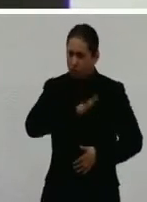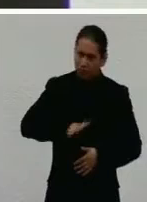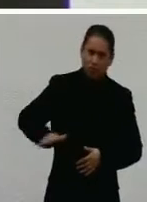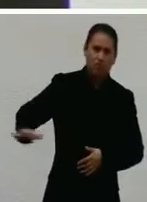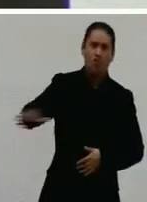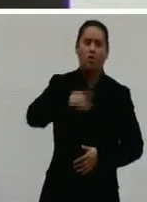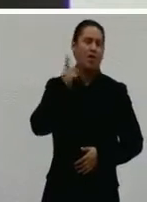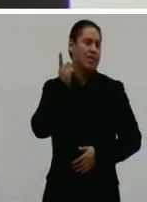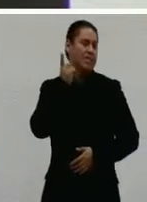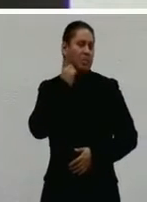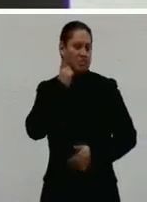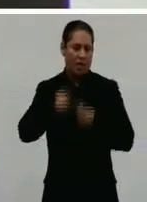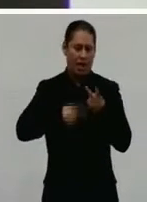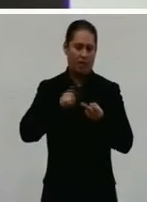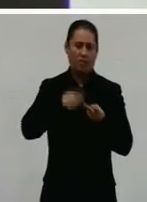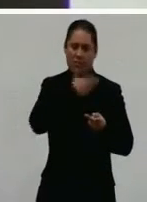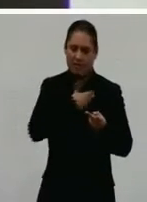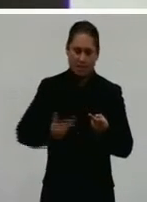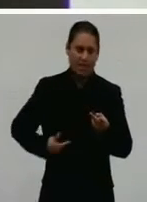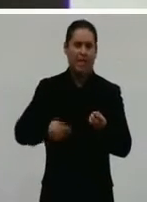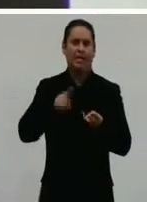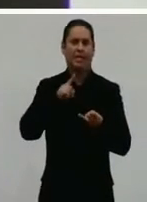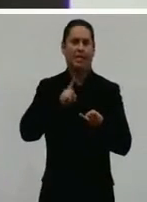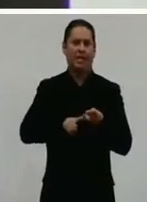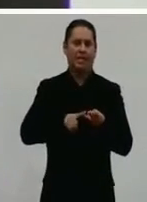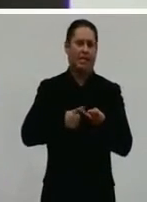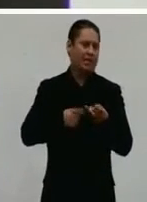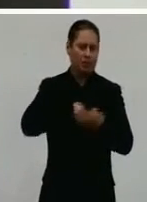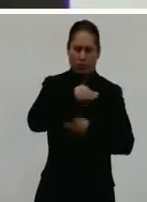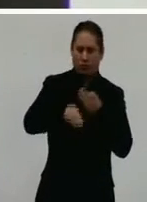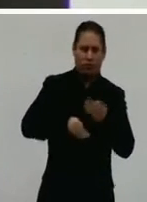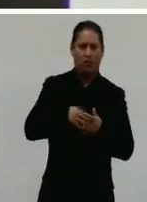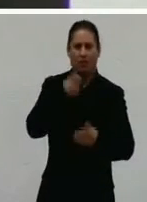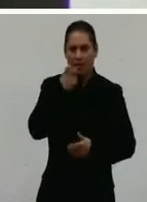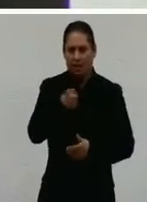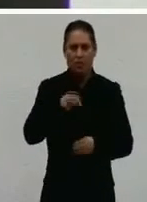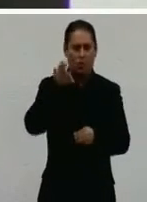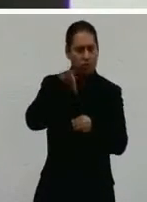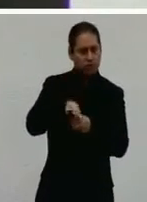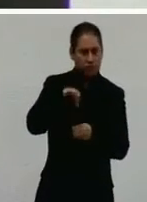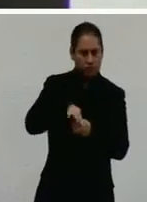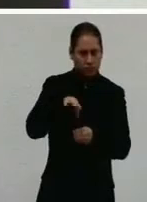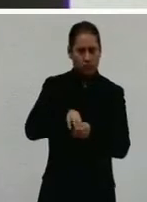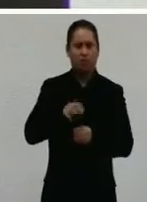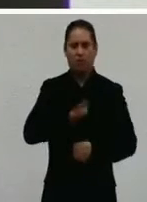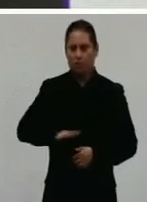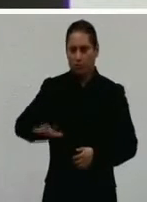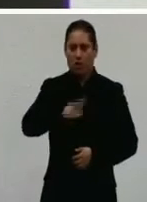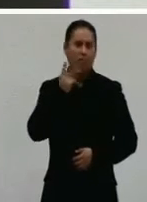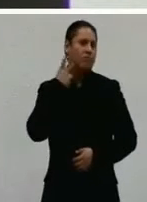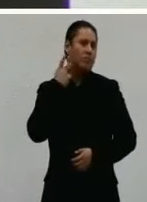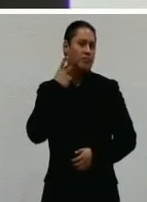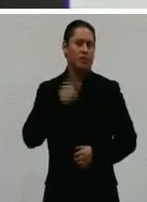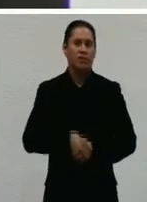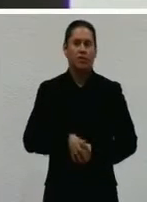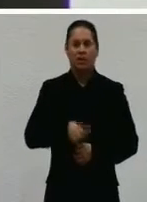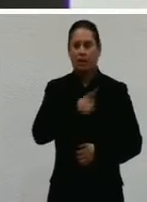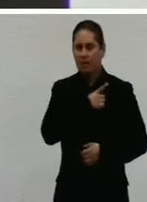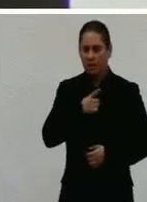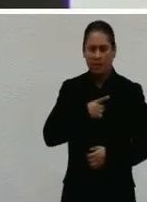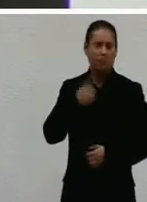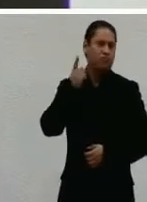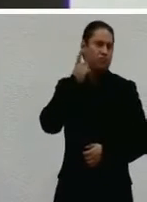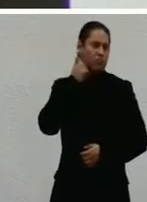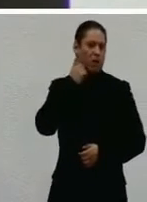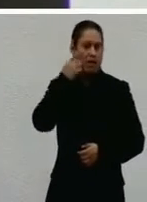puestos de elección popular hacemos votos para que en medio del enfermo ciencia política los diputados